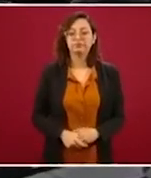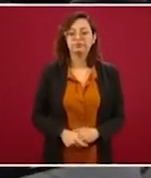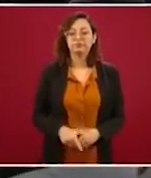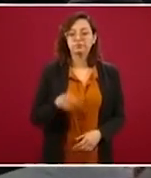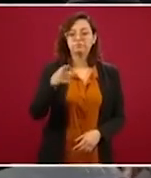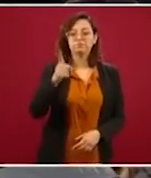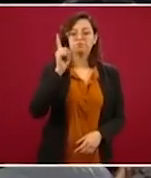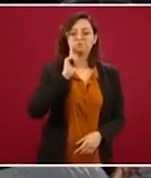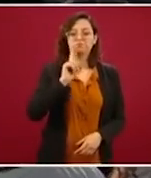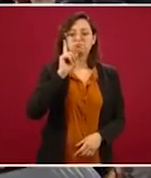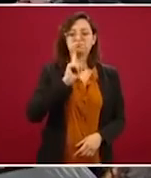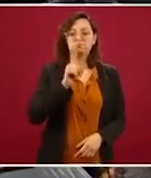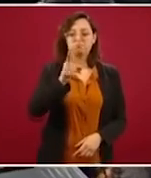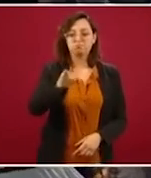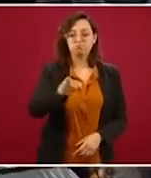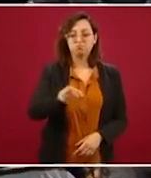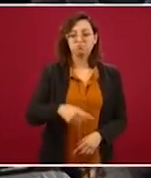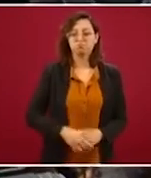compañera.